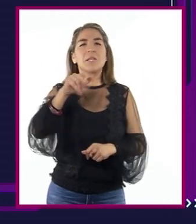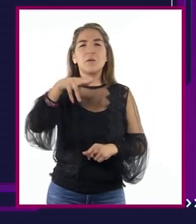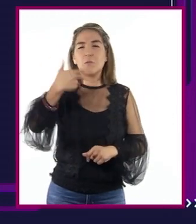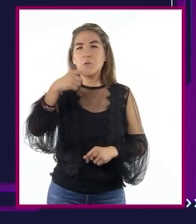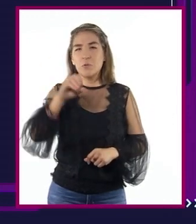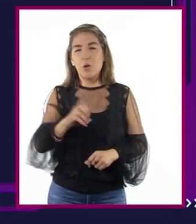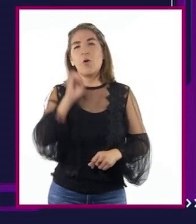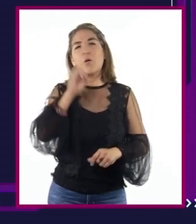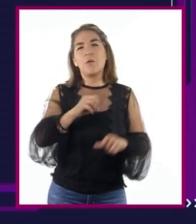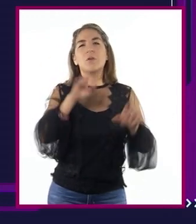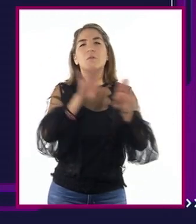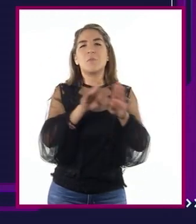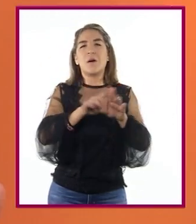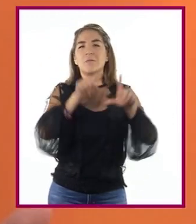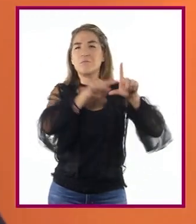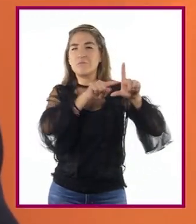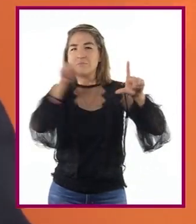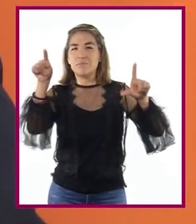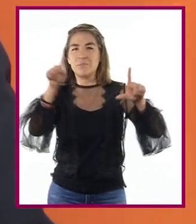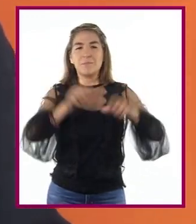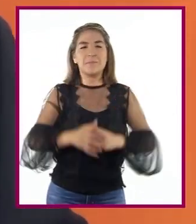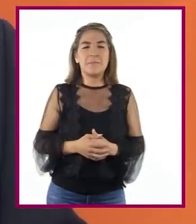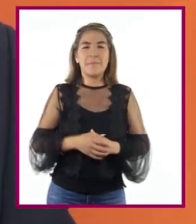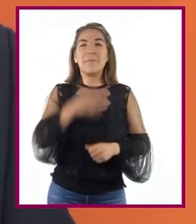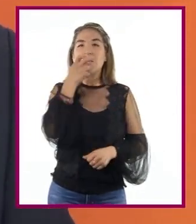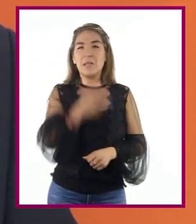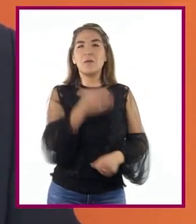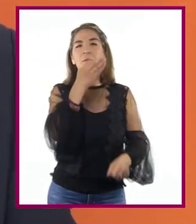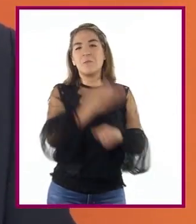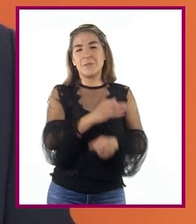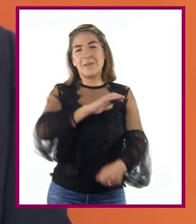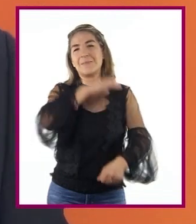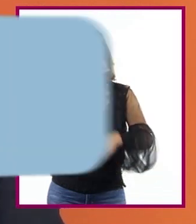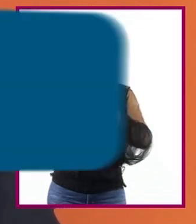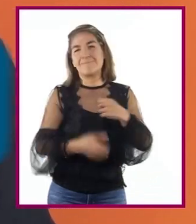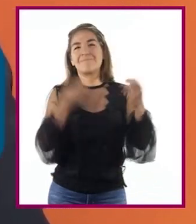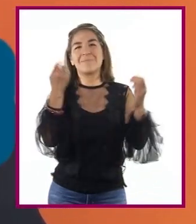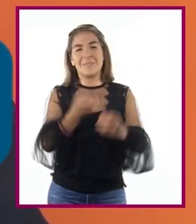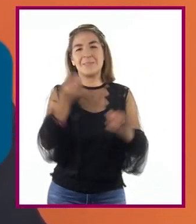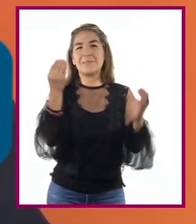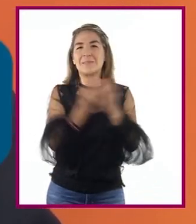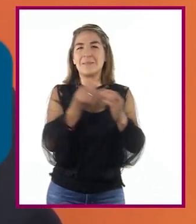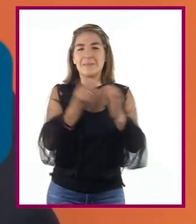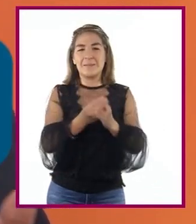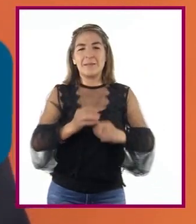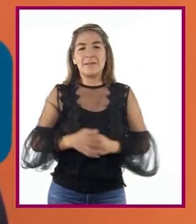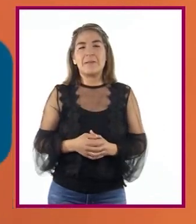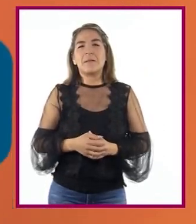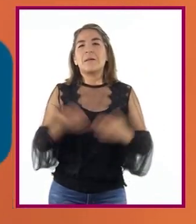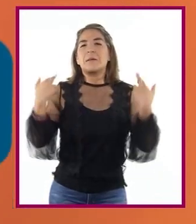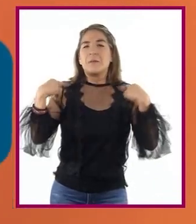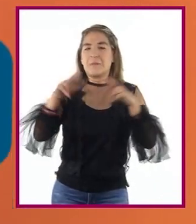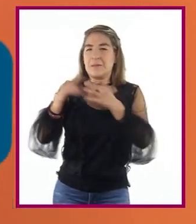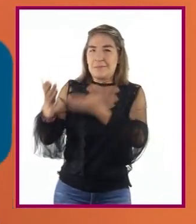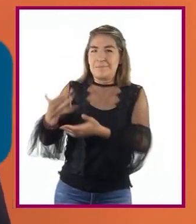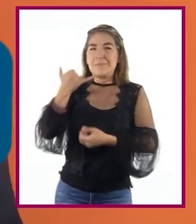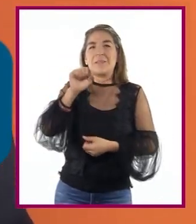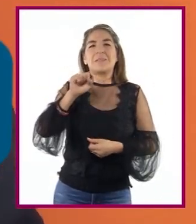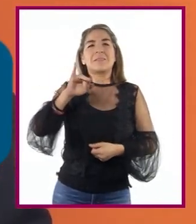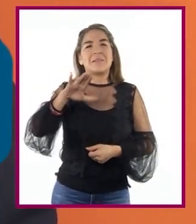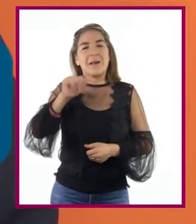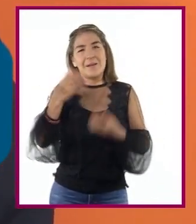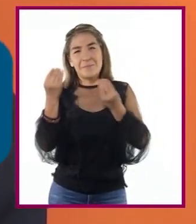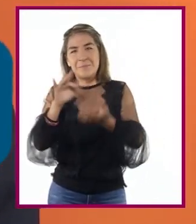una gráfica de líneas. Así llegamos al final de esta sesión. Maestra Jessica,